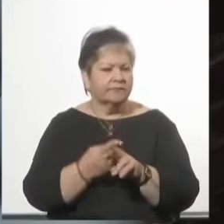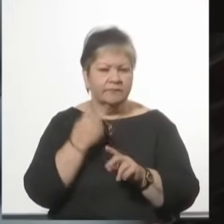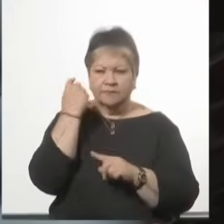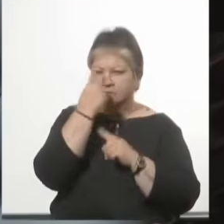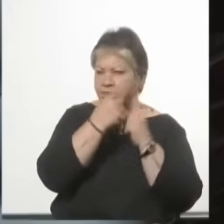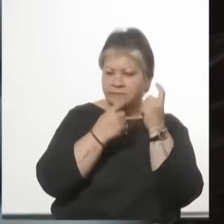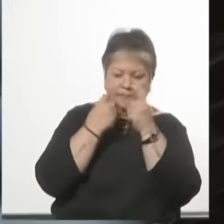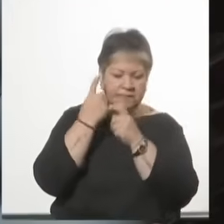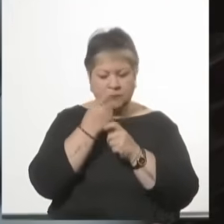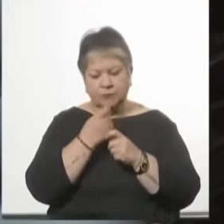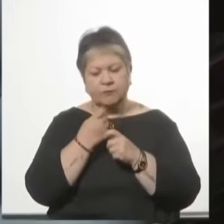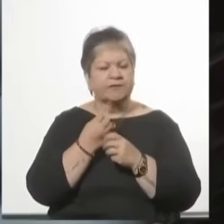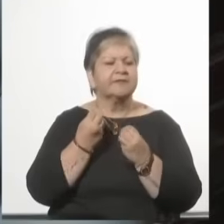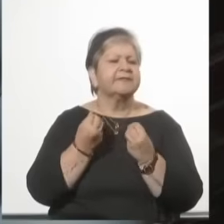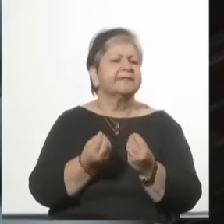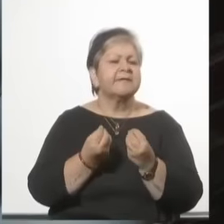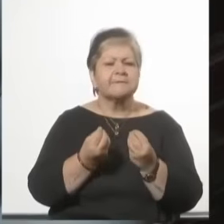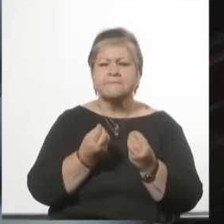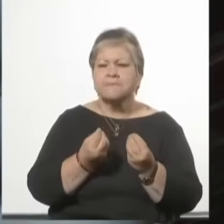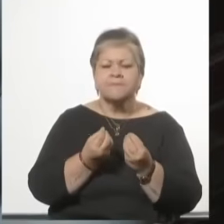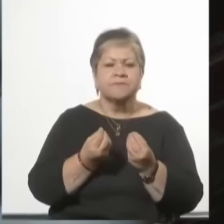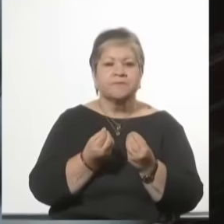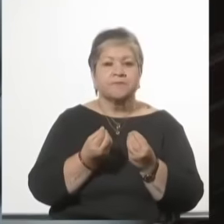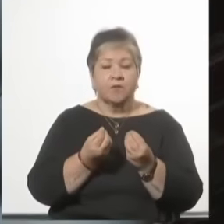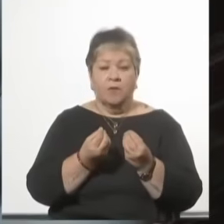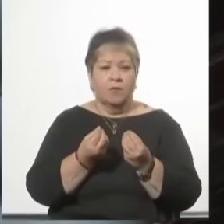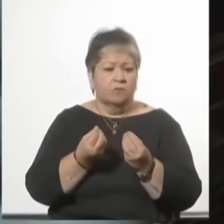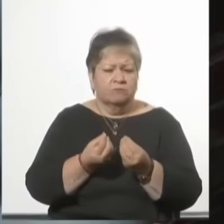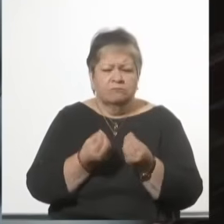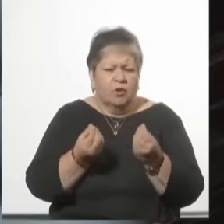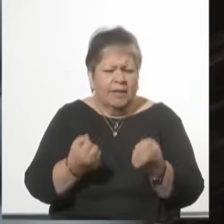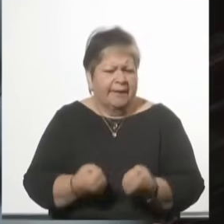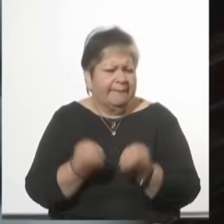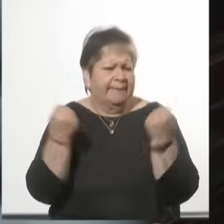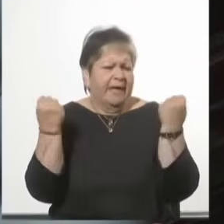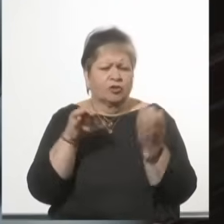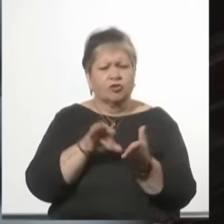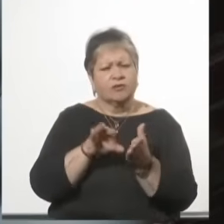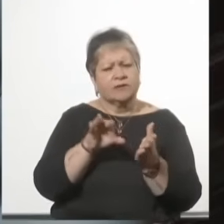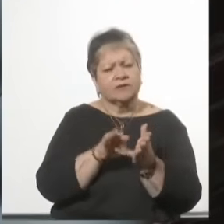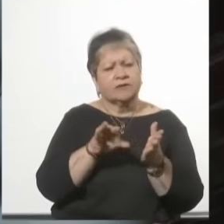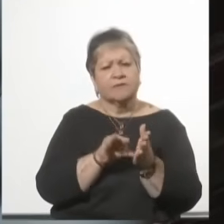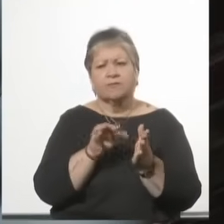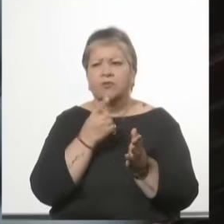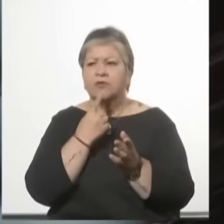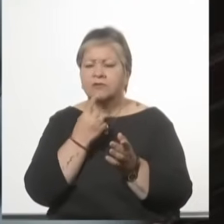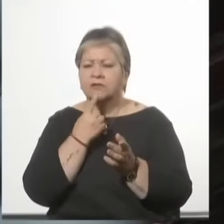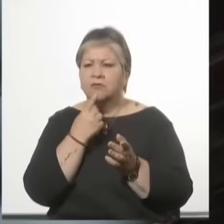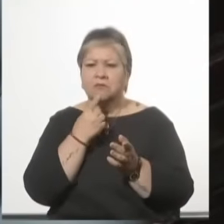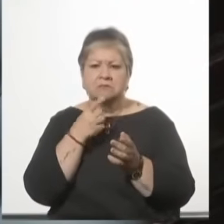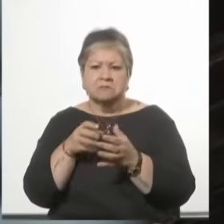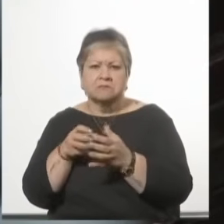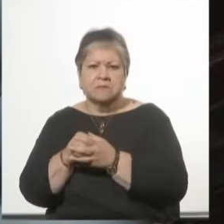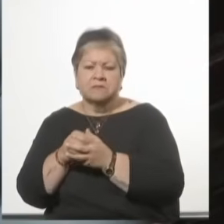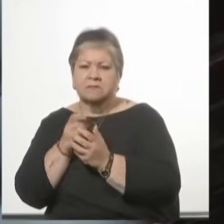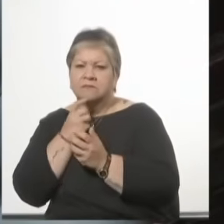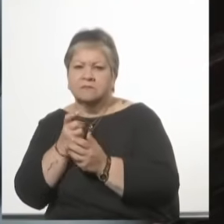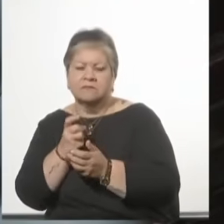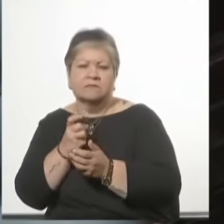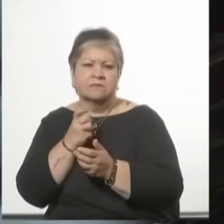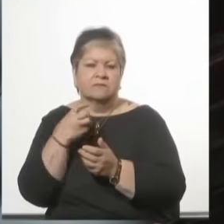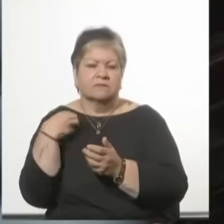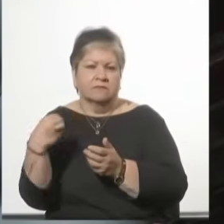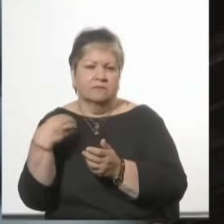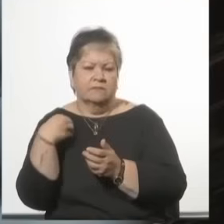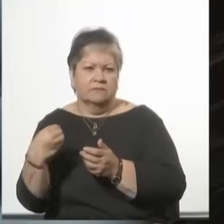preguntamos, ¿qué es lo que puede generar semejante repercusión del sistema político y de los partidos de la oposición?